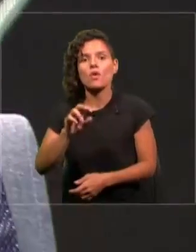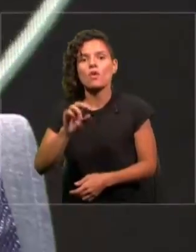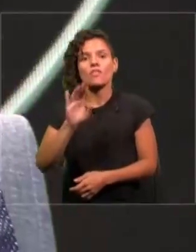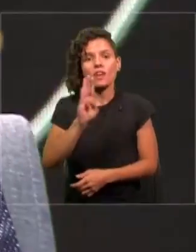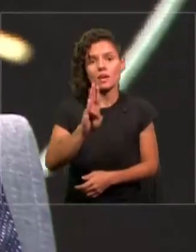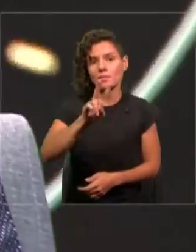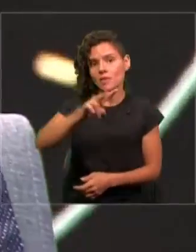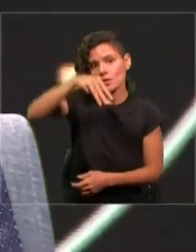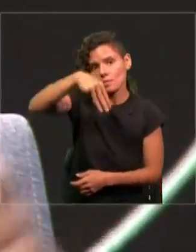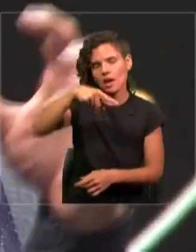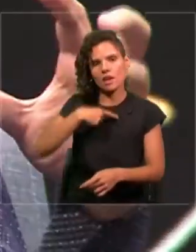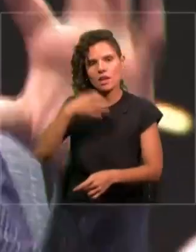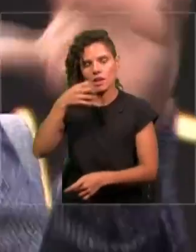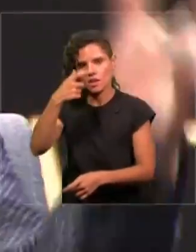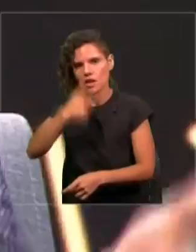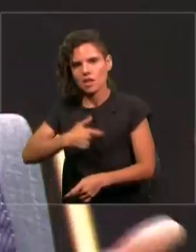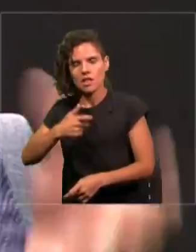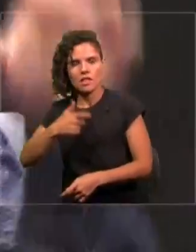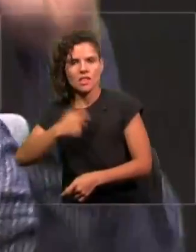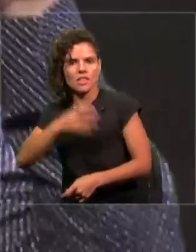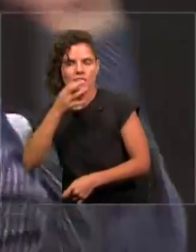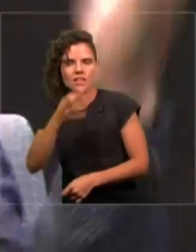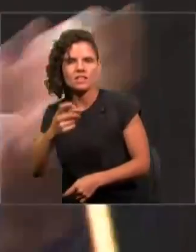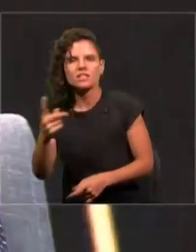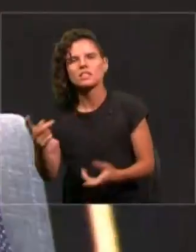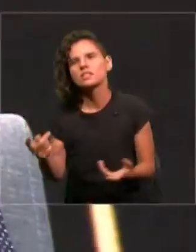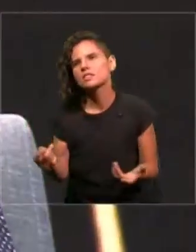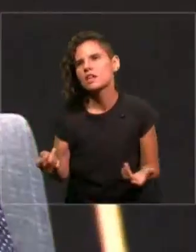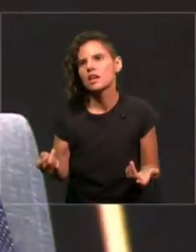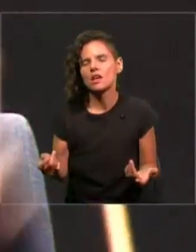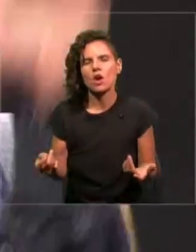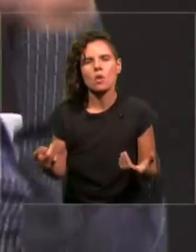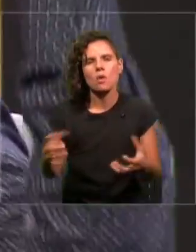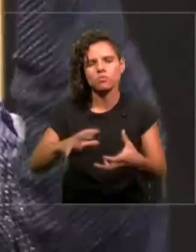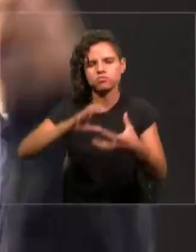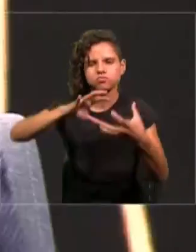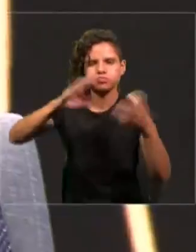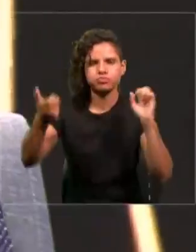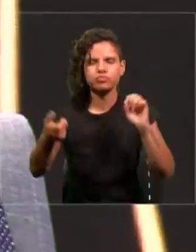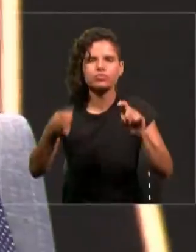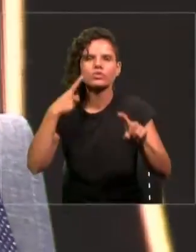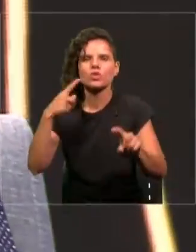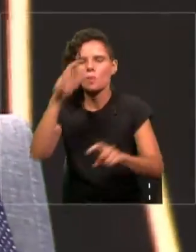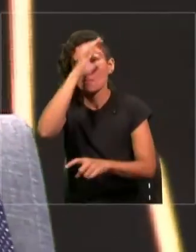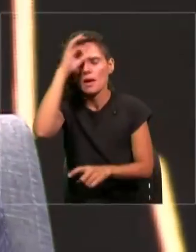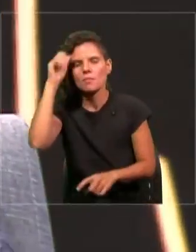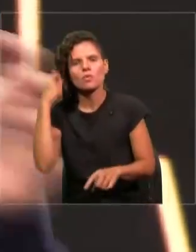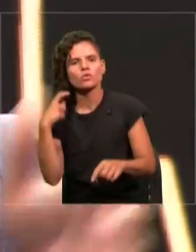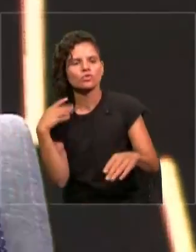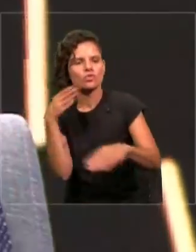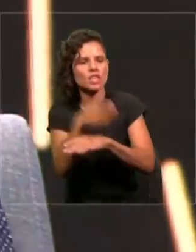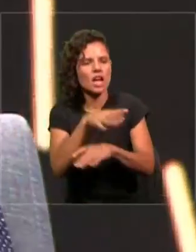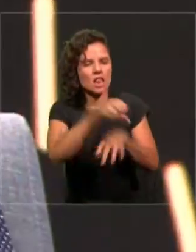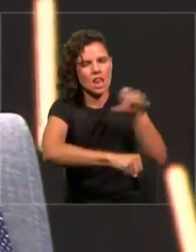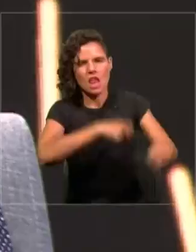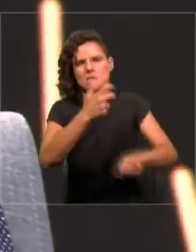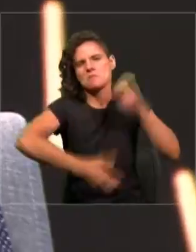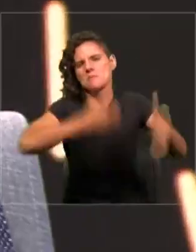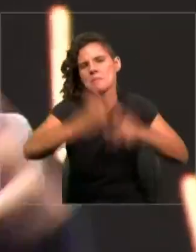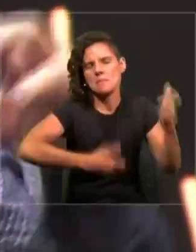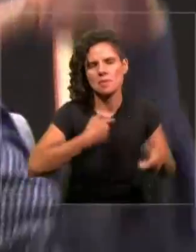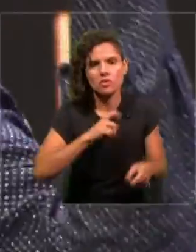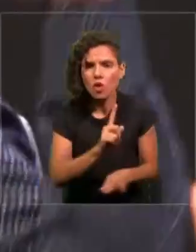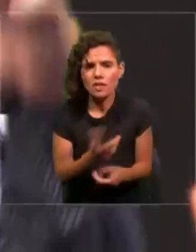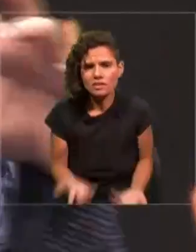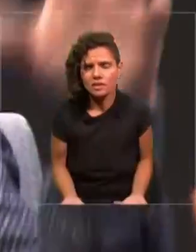erradamente va a llamar los sanguinarios malones, ¿no? Y en este cuadro de Rugenda, de mapuches invadiendo por poblado y destruyéndolo todo, lo cual no era de esa